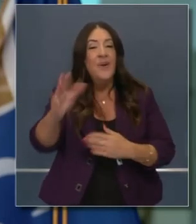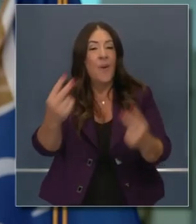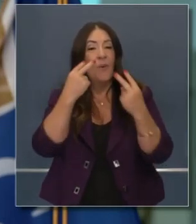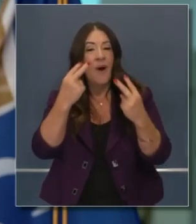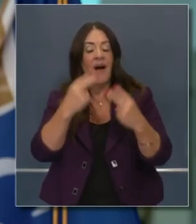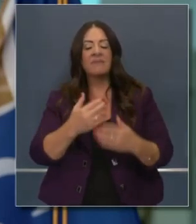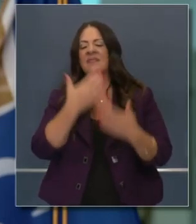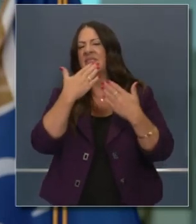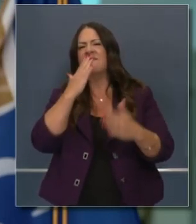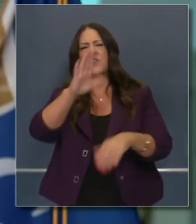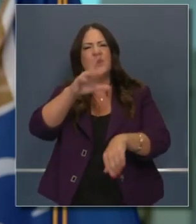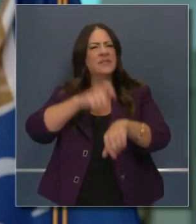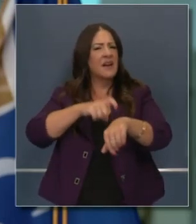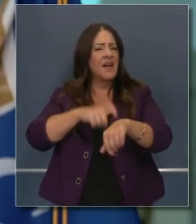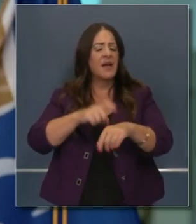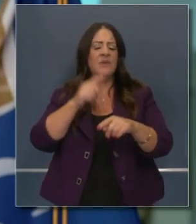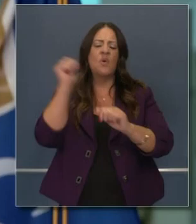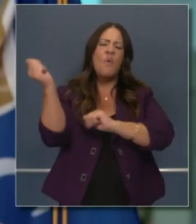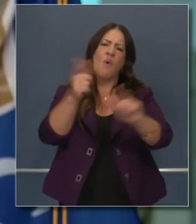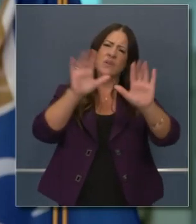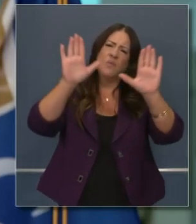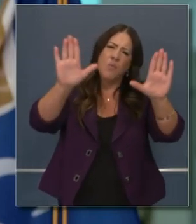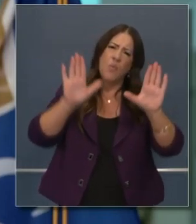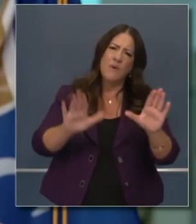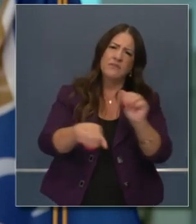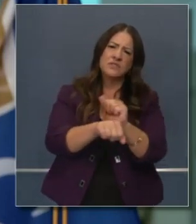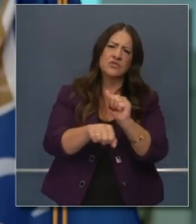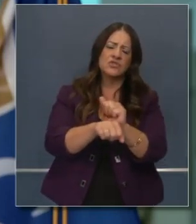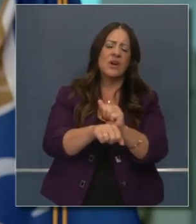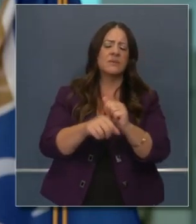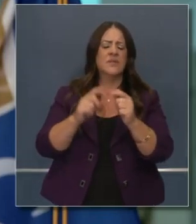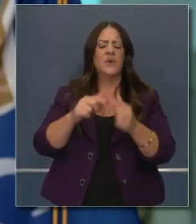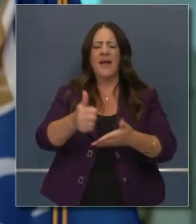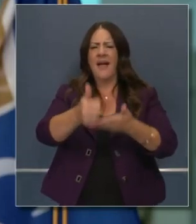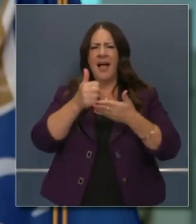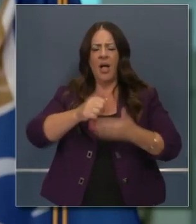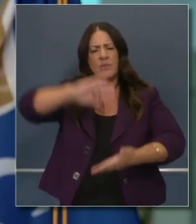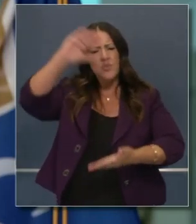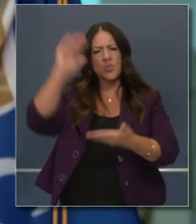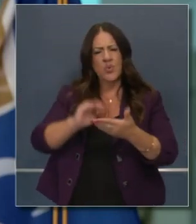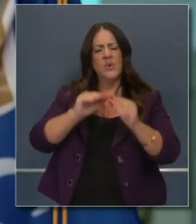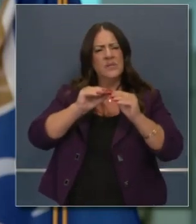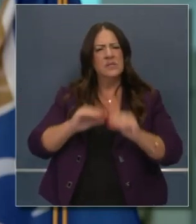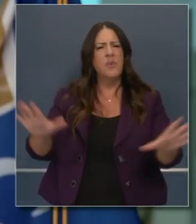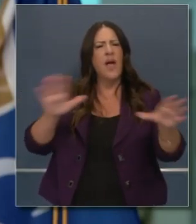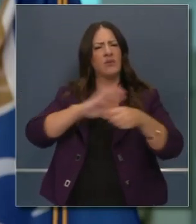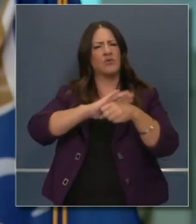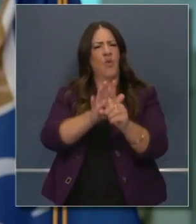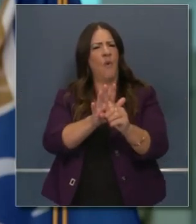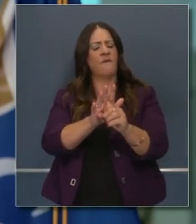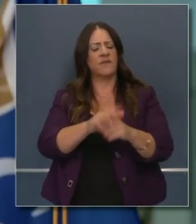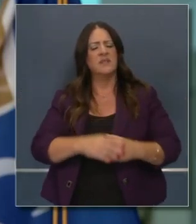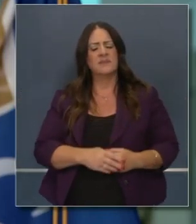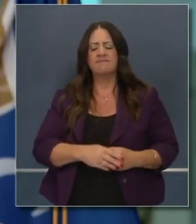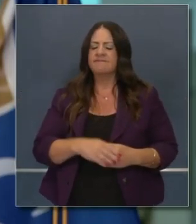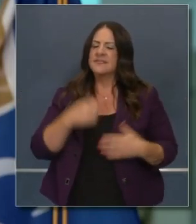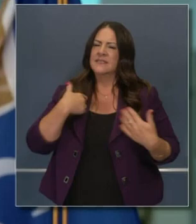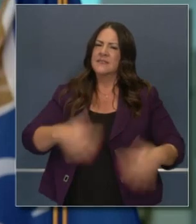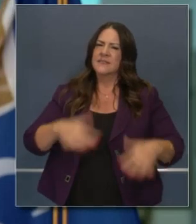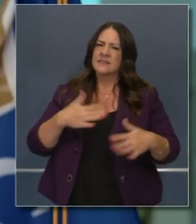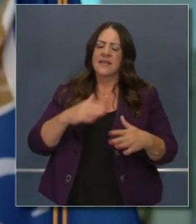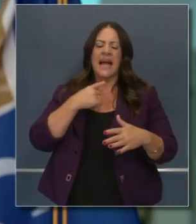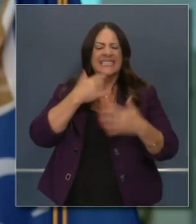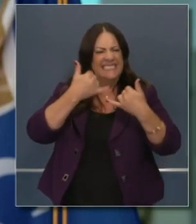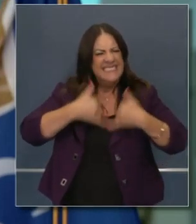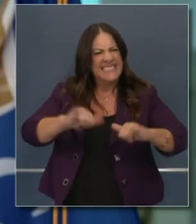Gracias en particular a todos ustedes que continuamente siguen haciendo una labor maravillosa para frenar la propagación de